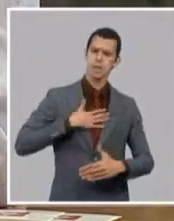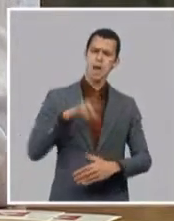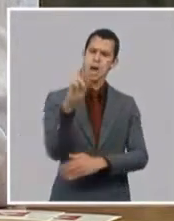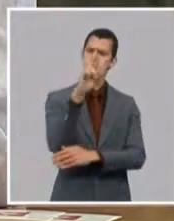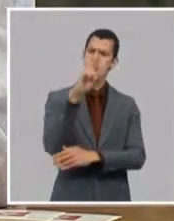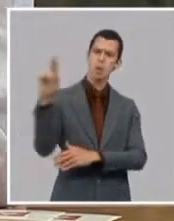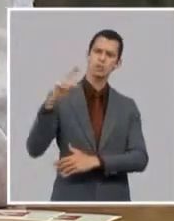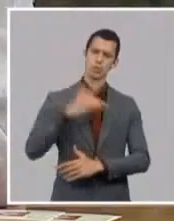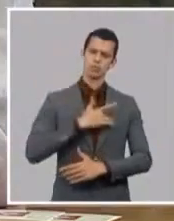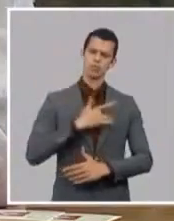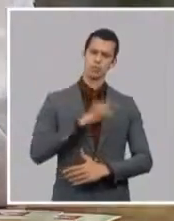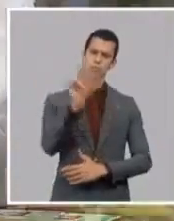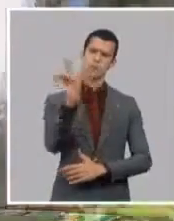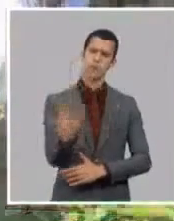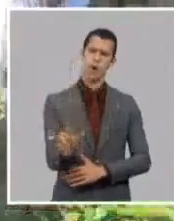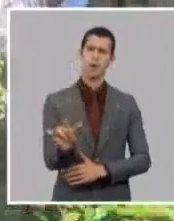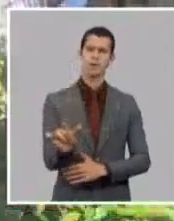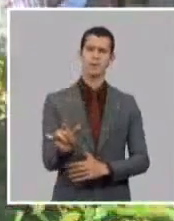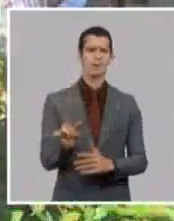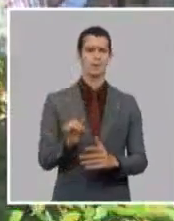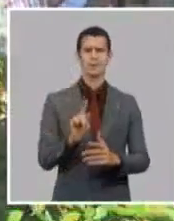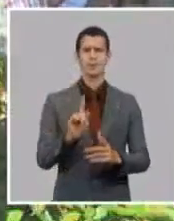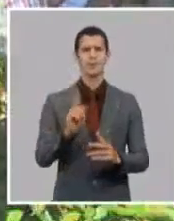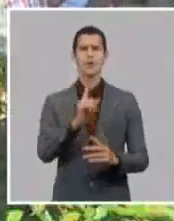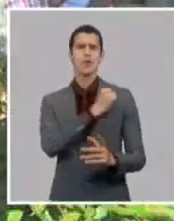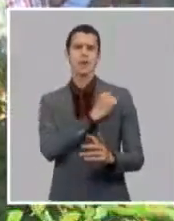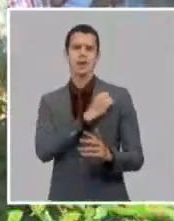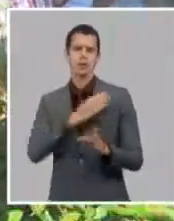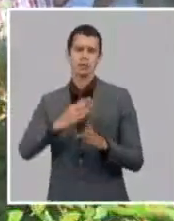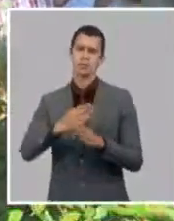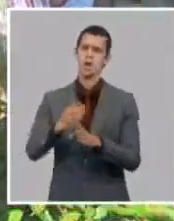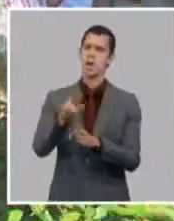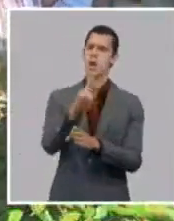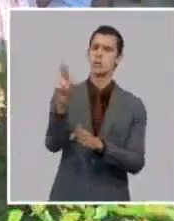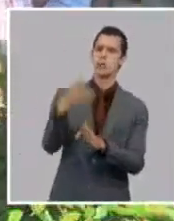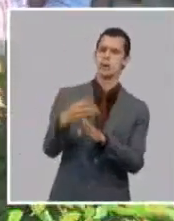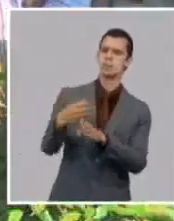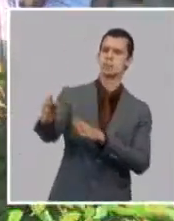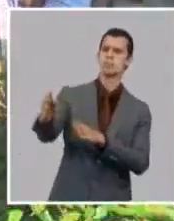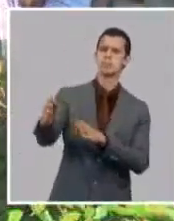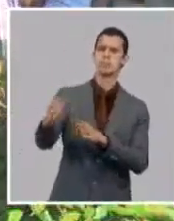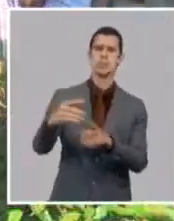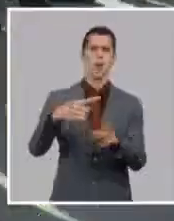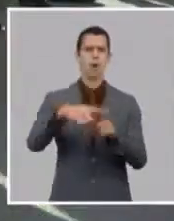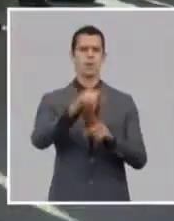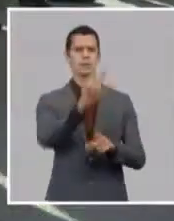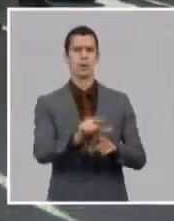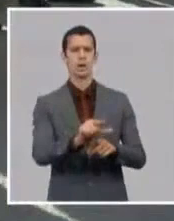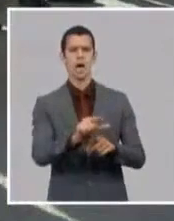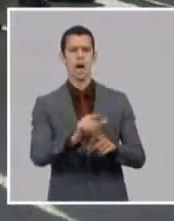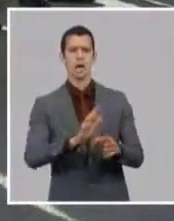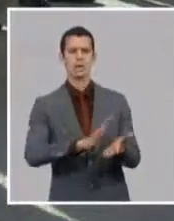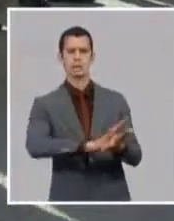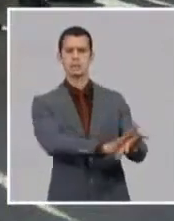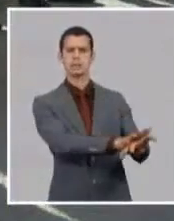concepto que no incluye. Lo que pasa es que en un momento como este, los revolucionarios al frente, con